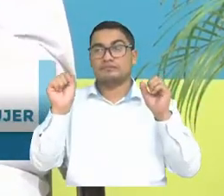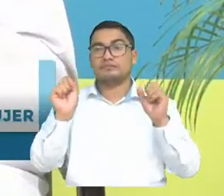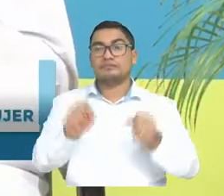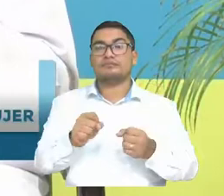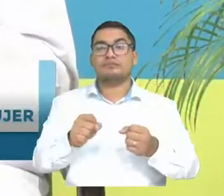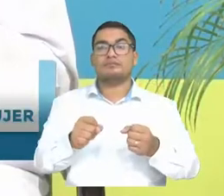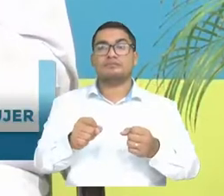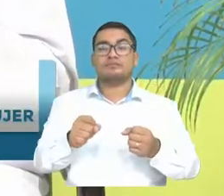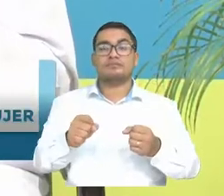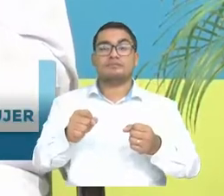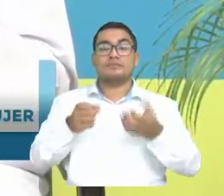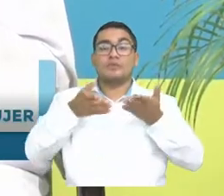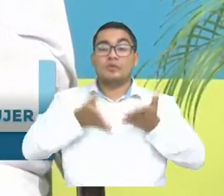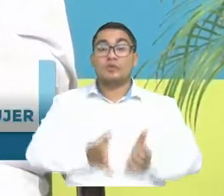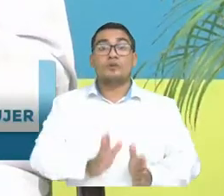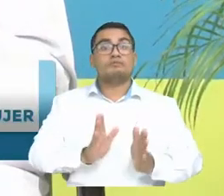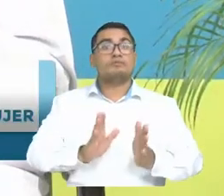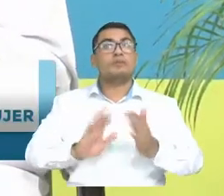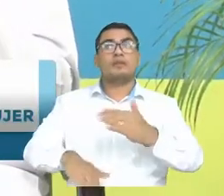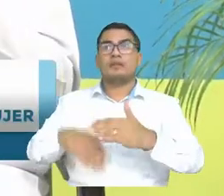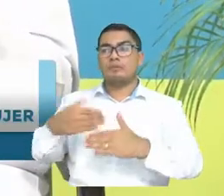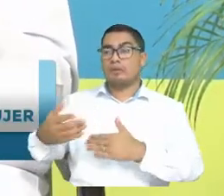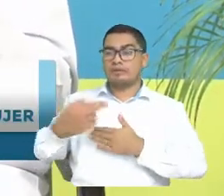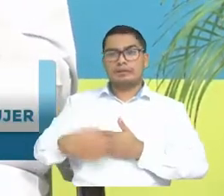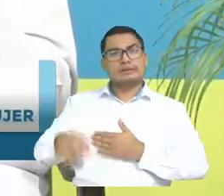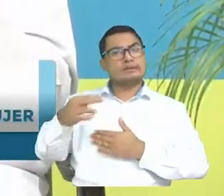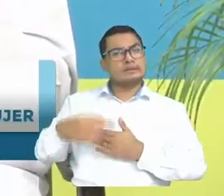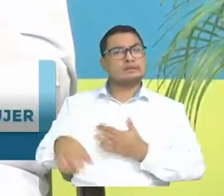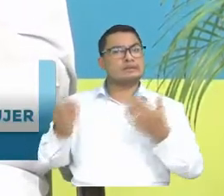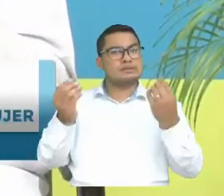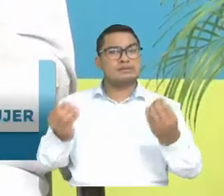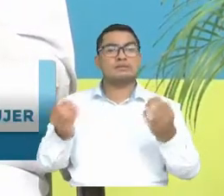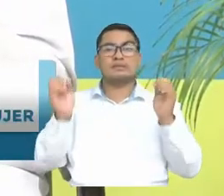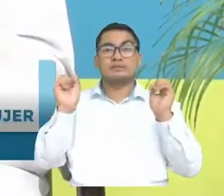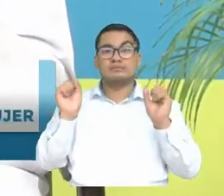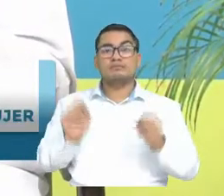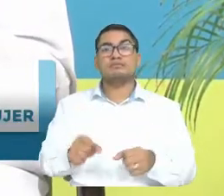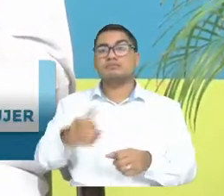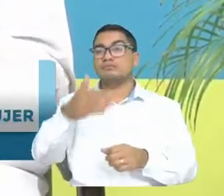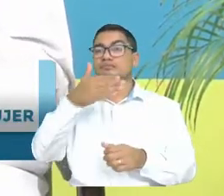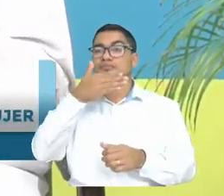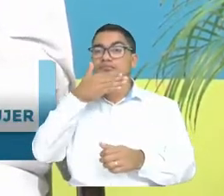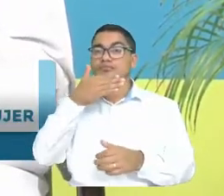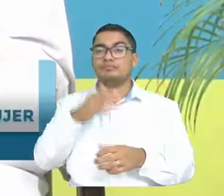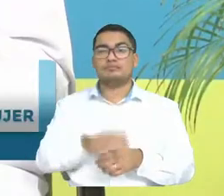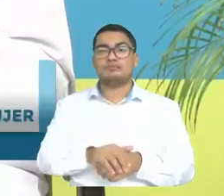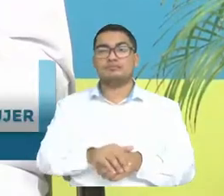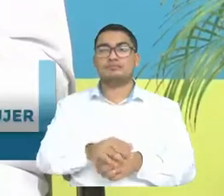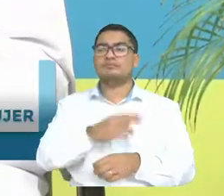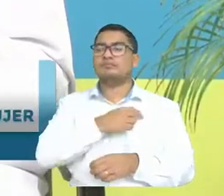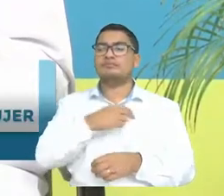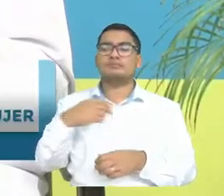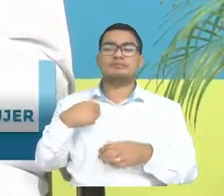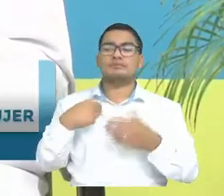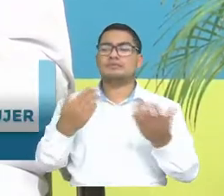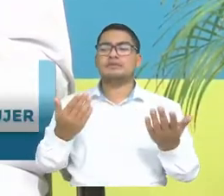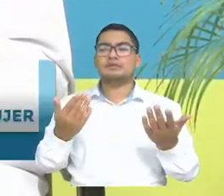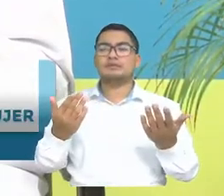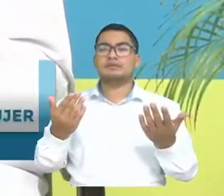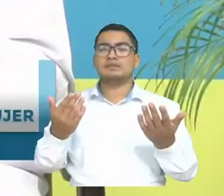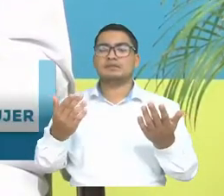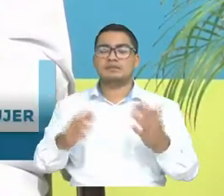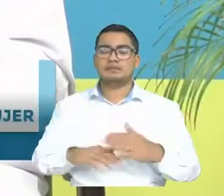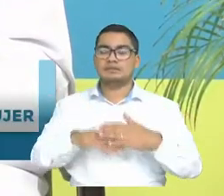hemorragia posparto, ¿verdad?, durante el periodo de hospitalización. ¿Y qué valoración le hacen ustedes precisamente después